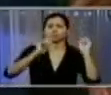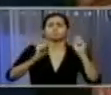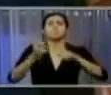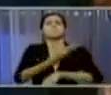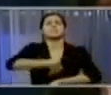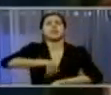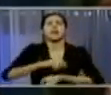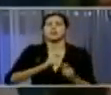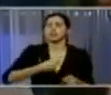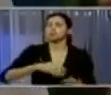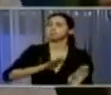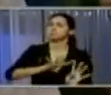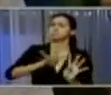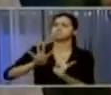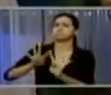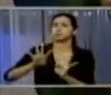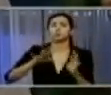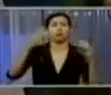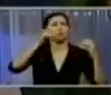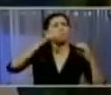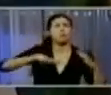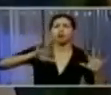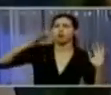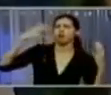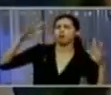apoyado y aplaudido?